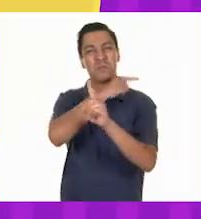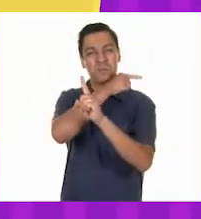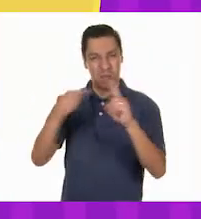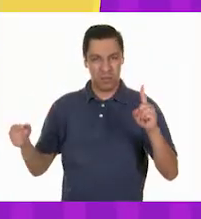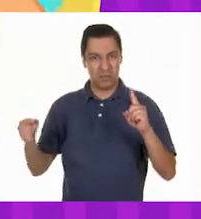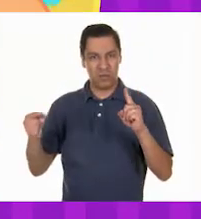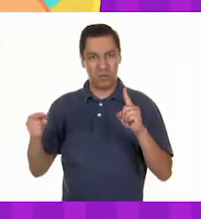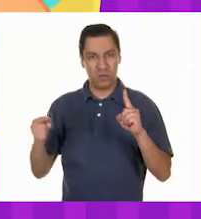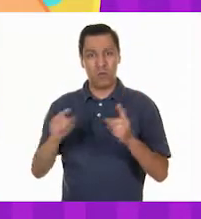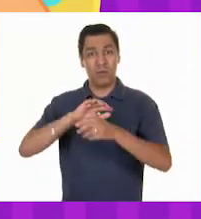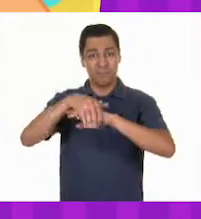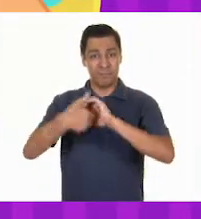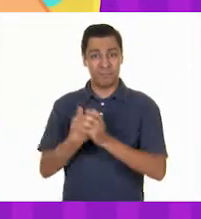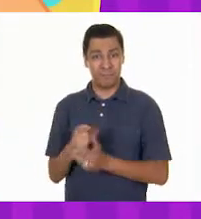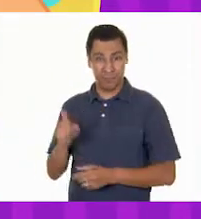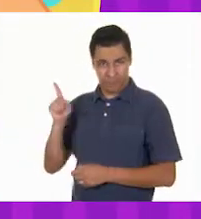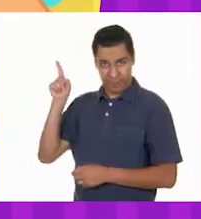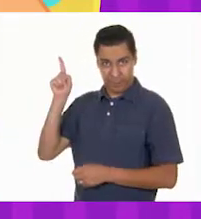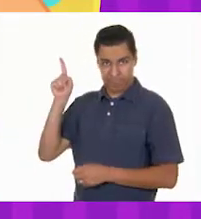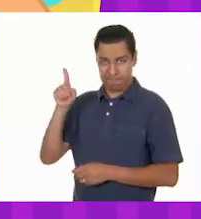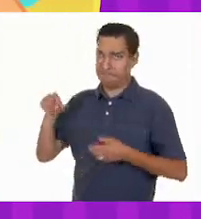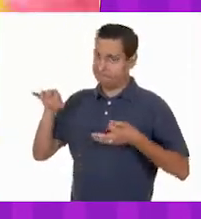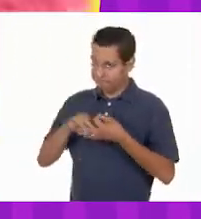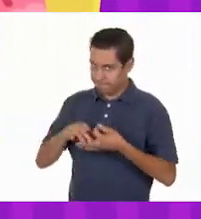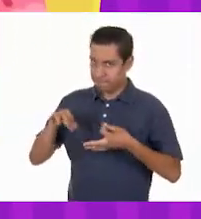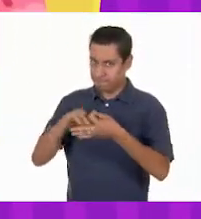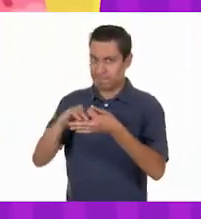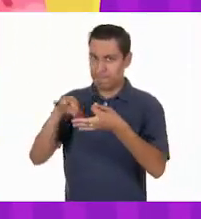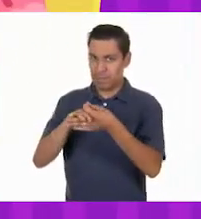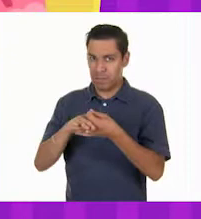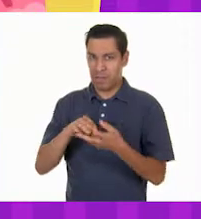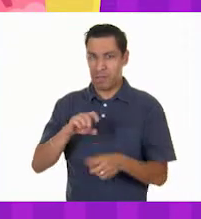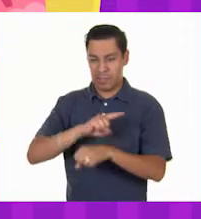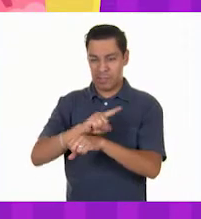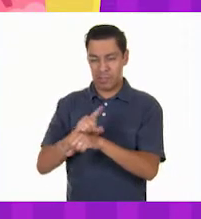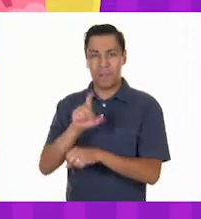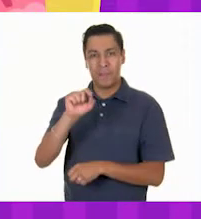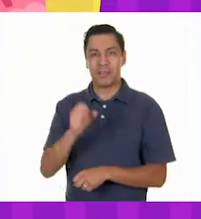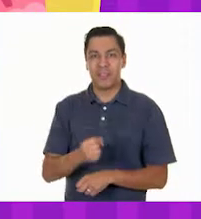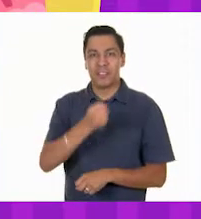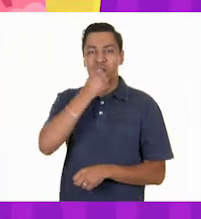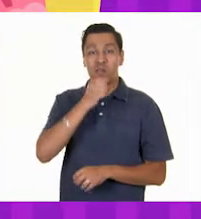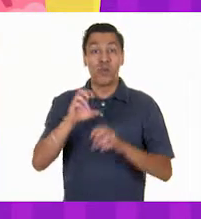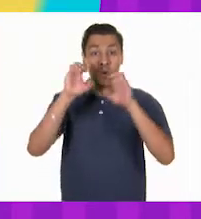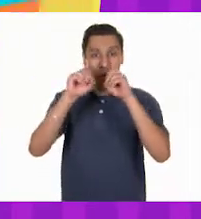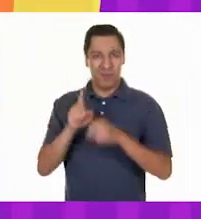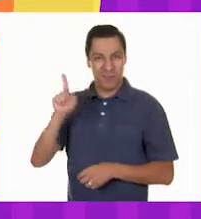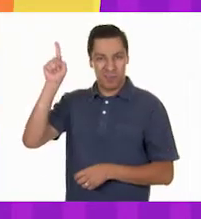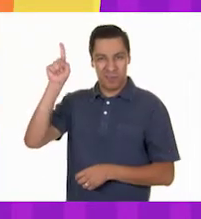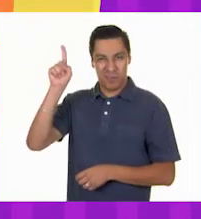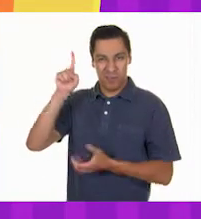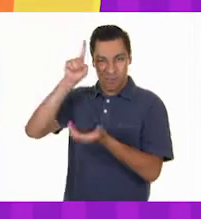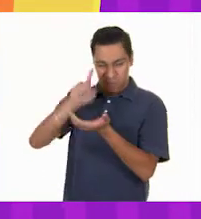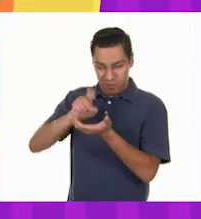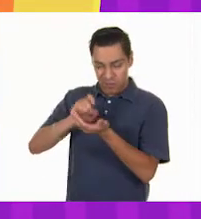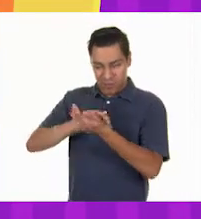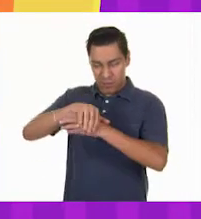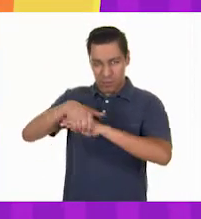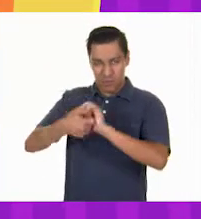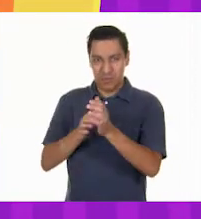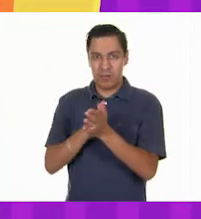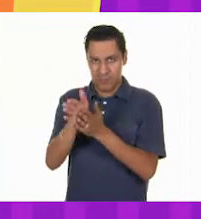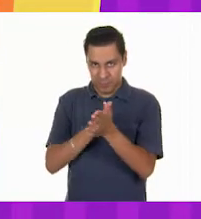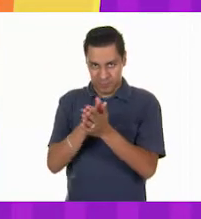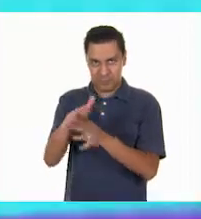no hagas las manos muy seguidos con agua y jabón por lo menos durante 20 segundos o aplica desinfectante a base de agua